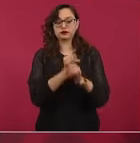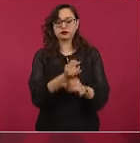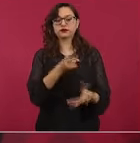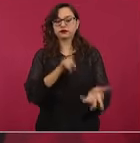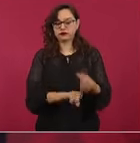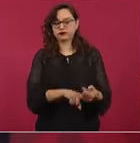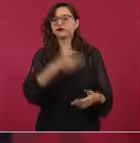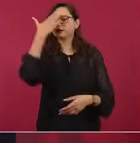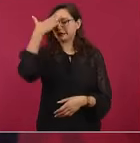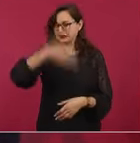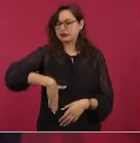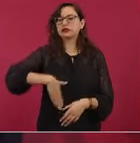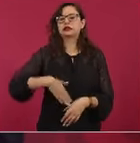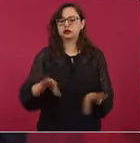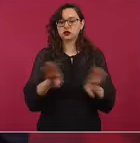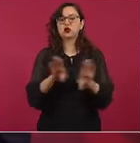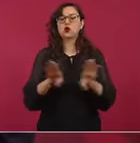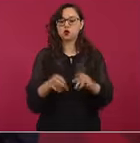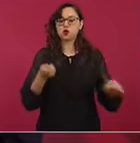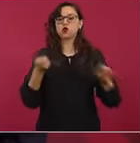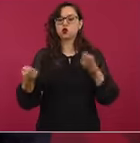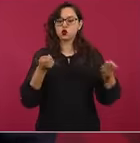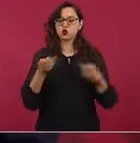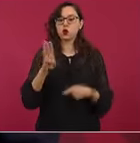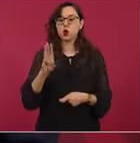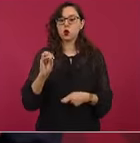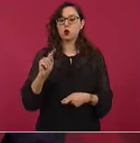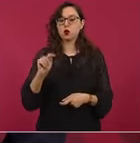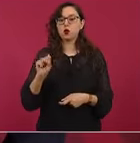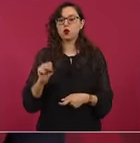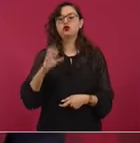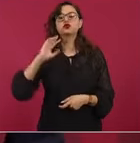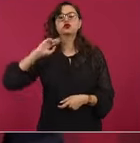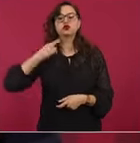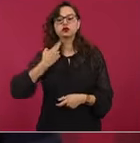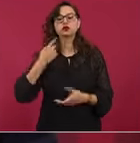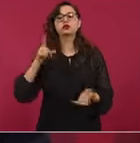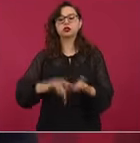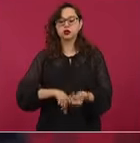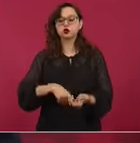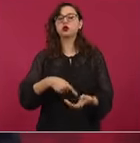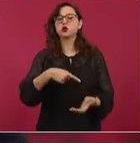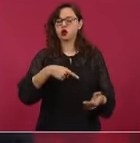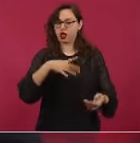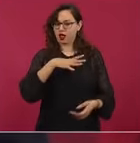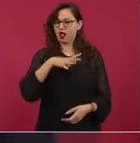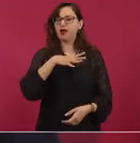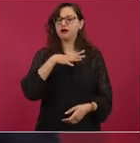fenómenos, cómo funcionan esas granjas de bots, se quedan calladas.